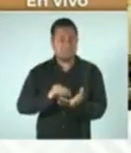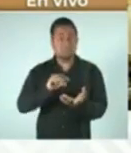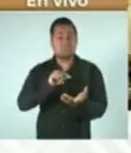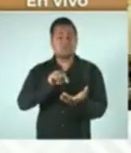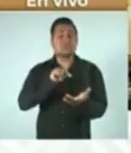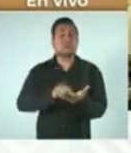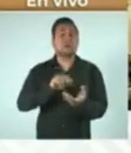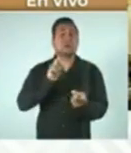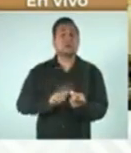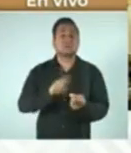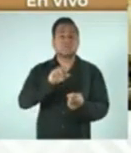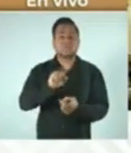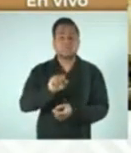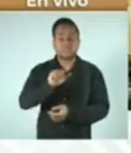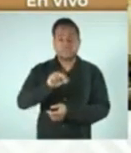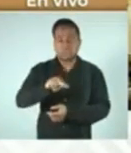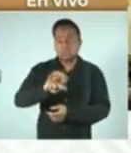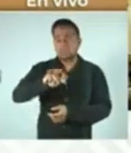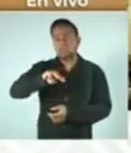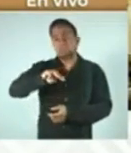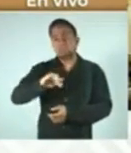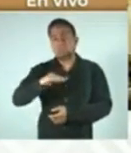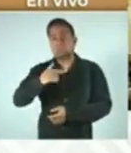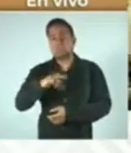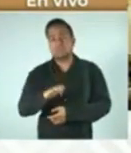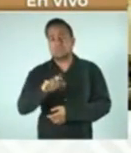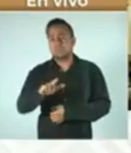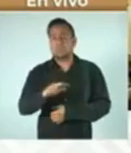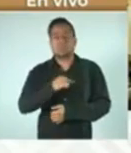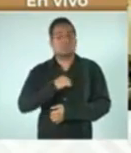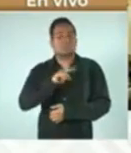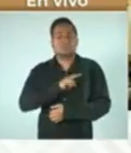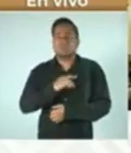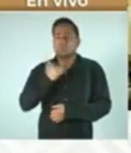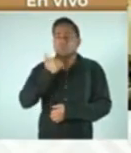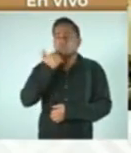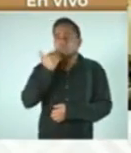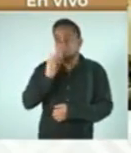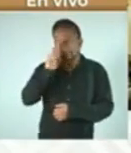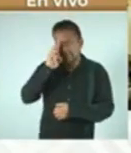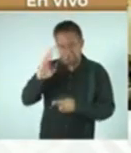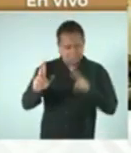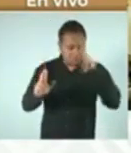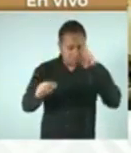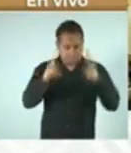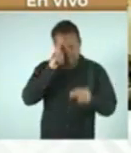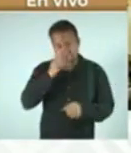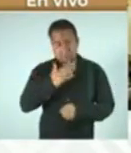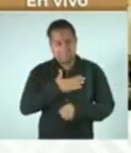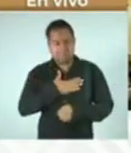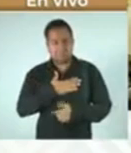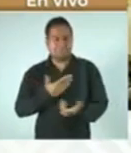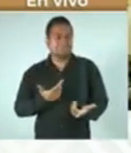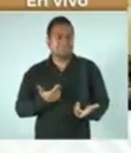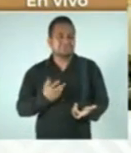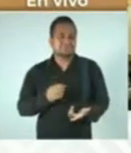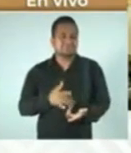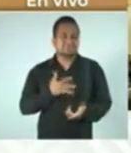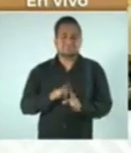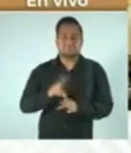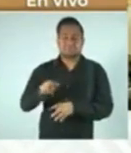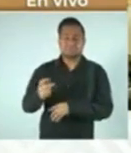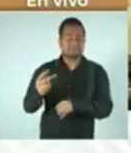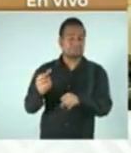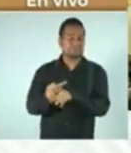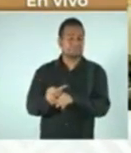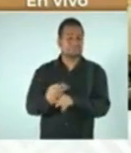el Grande, y un contexto pues únicamente mediático que nosotros respetamos, pero que para nosotros no obedece a una realidad,